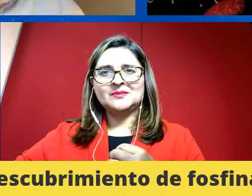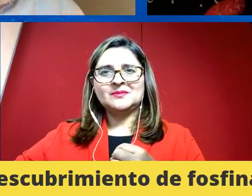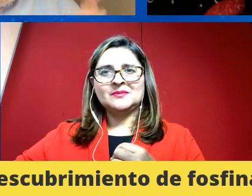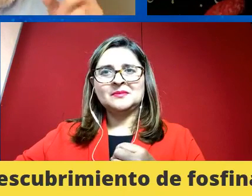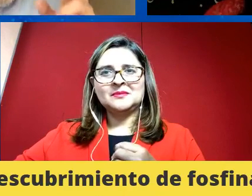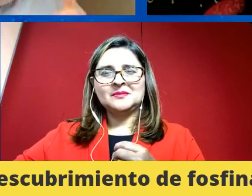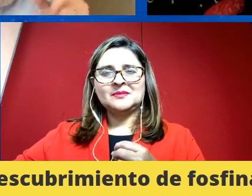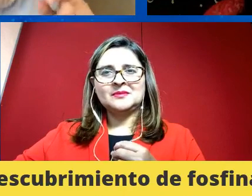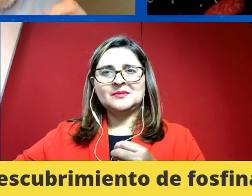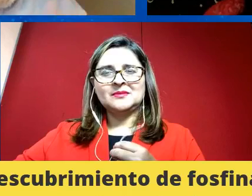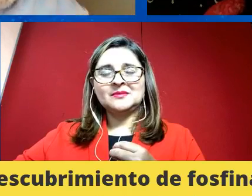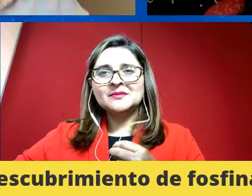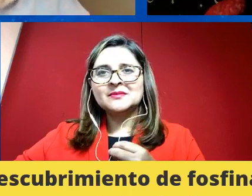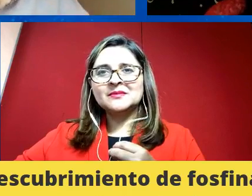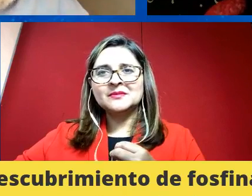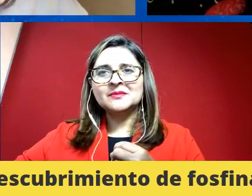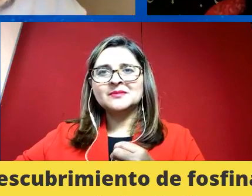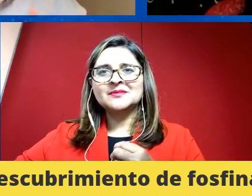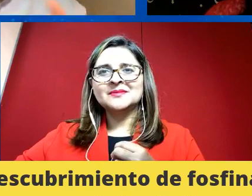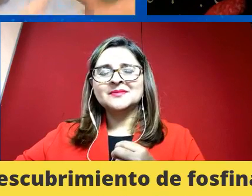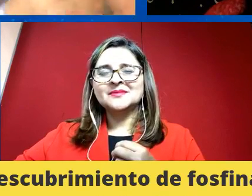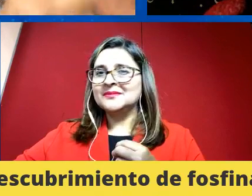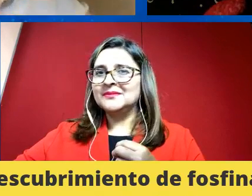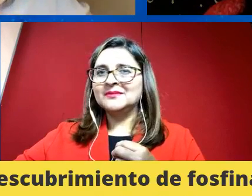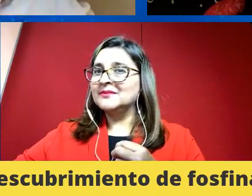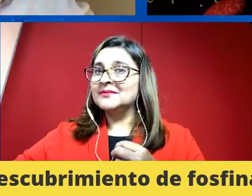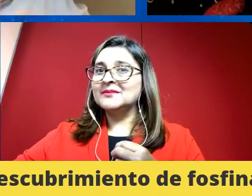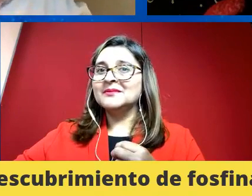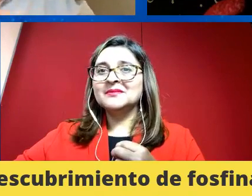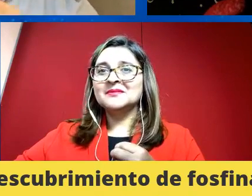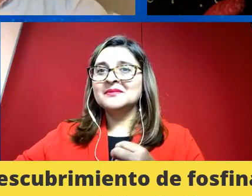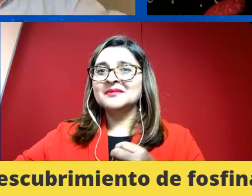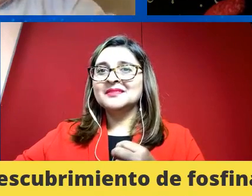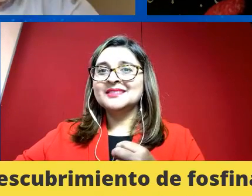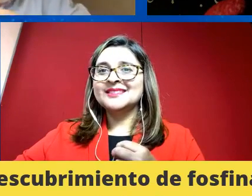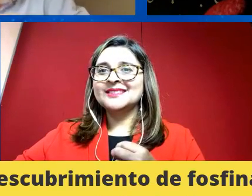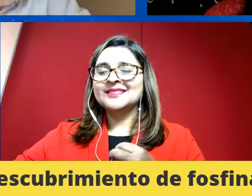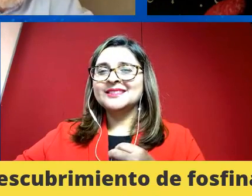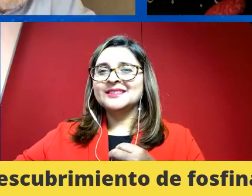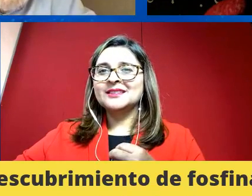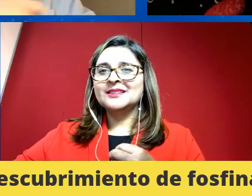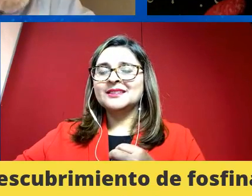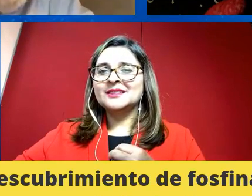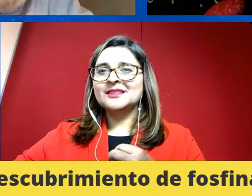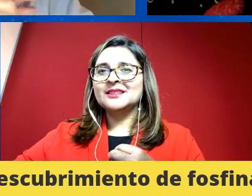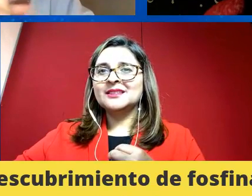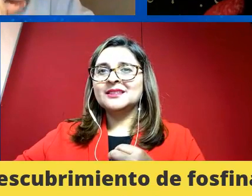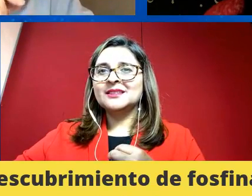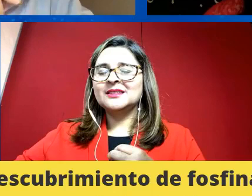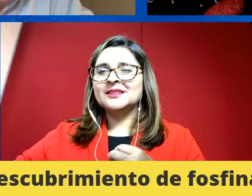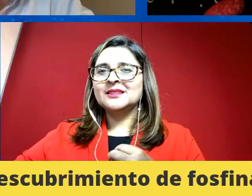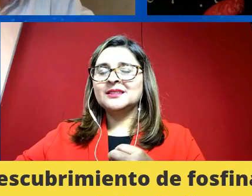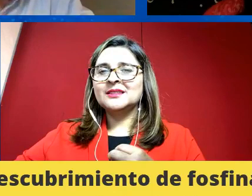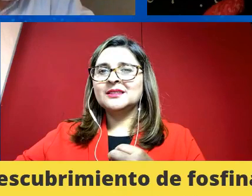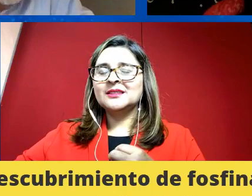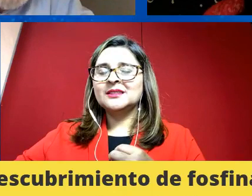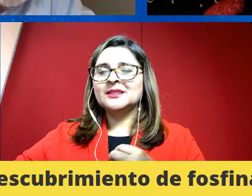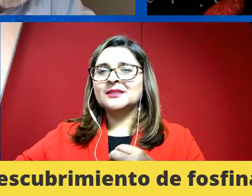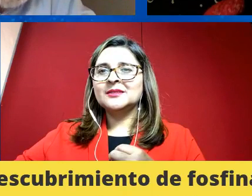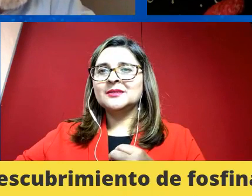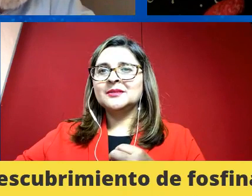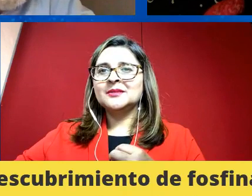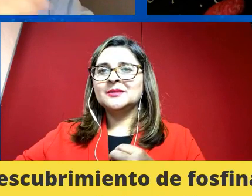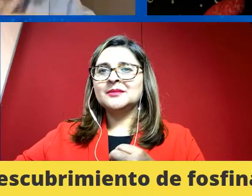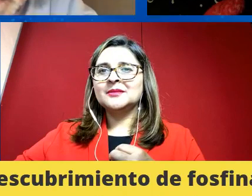pasto, verde pero pasto, o algas, o algo así, un colibrí, pero